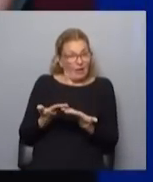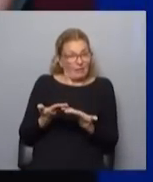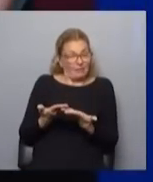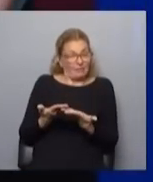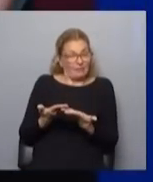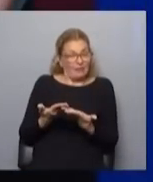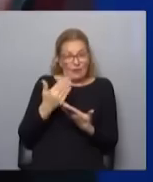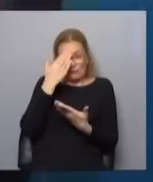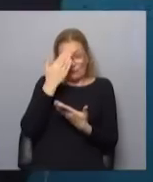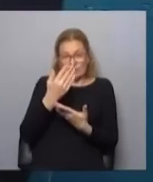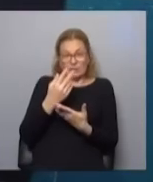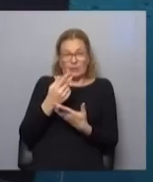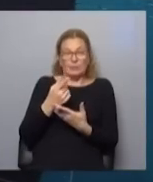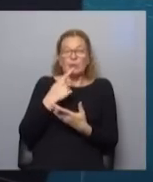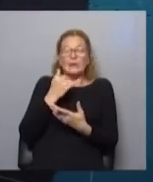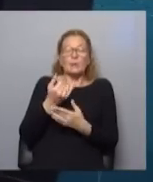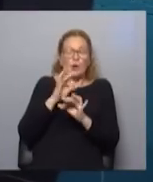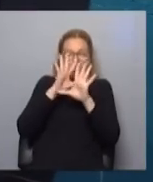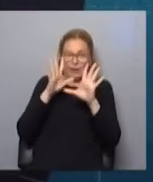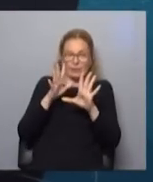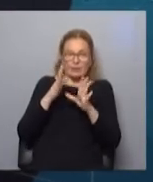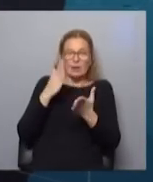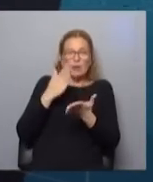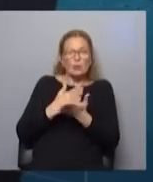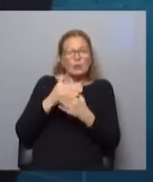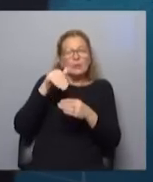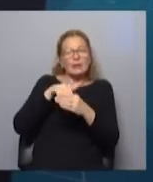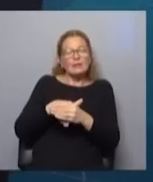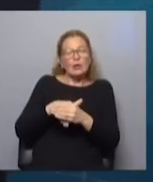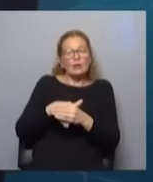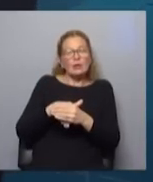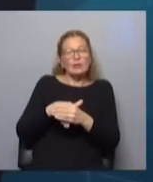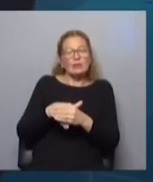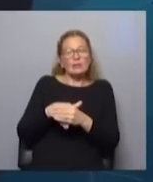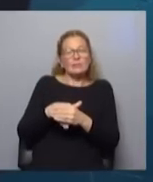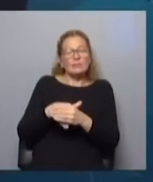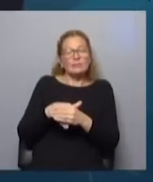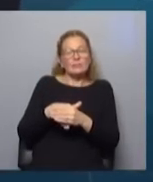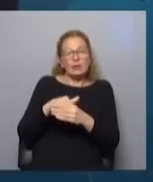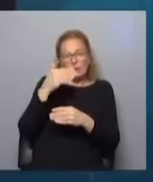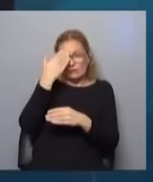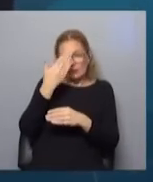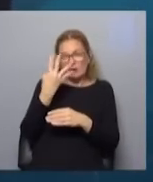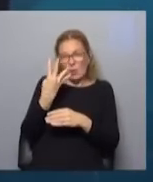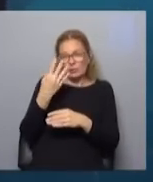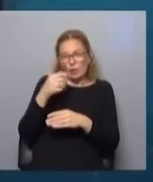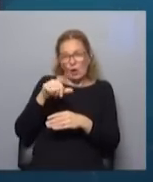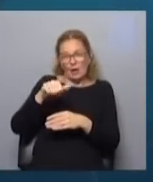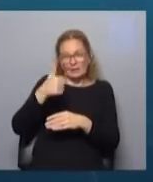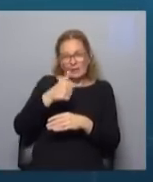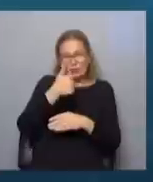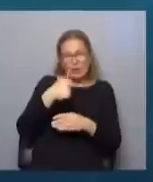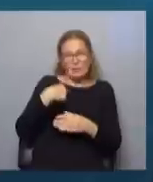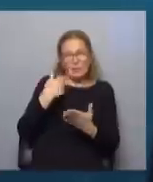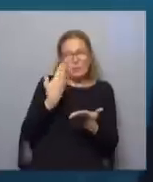frente a tus ojos por ejemplo ser bien claro en las últimas elecciones internas que el frente 54 candidato a mí